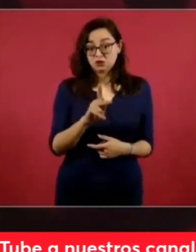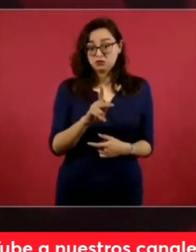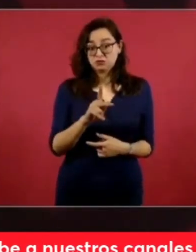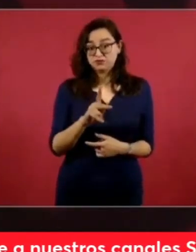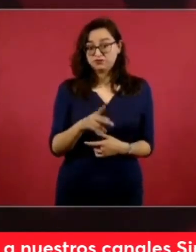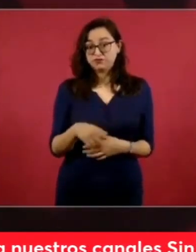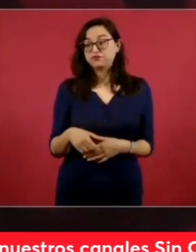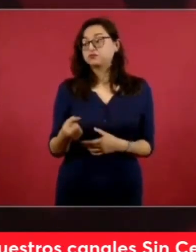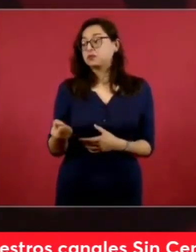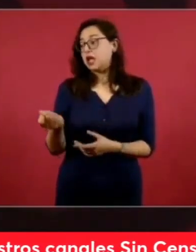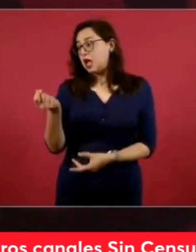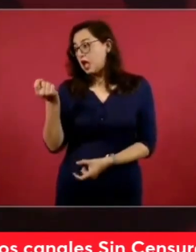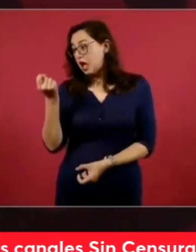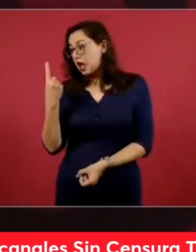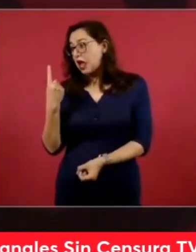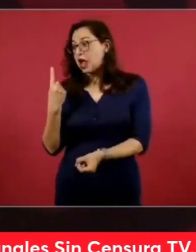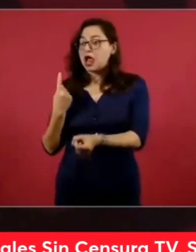muy